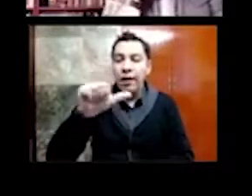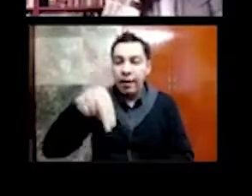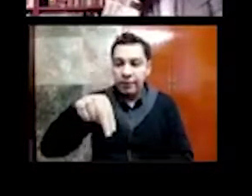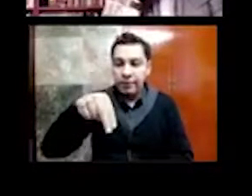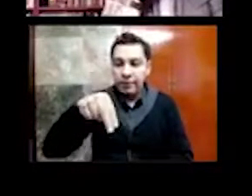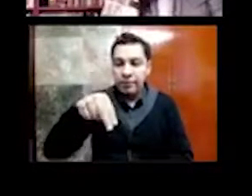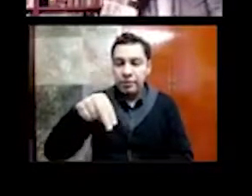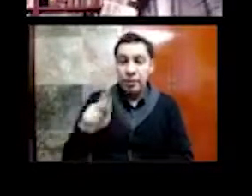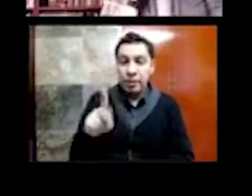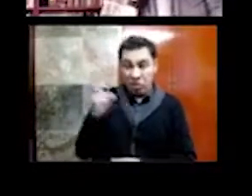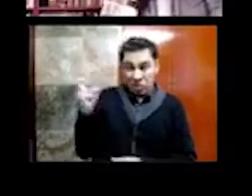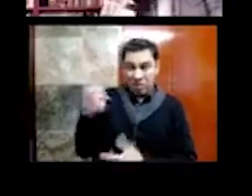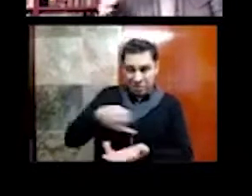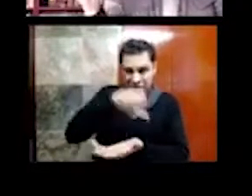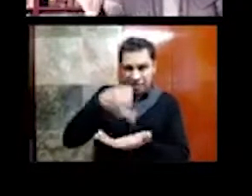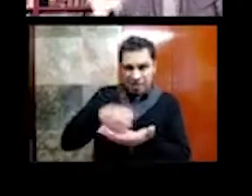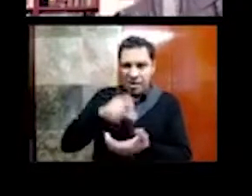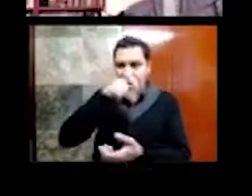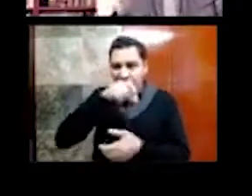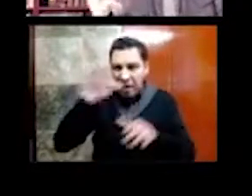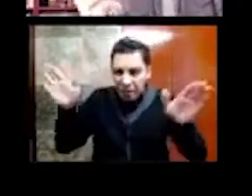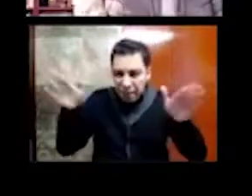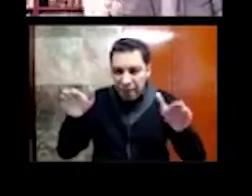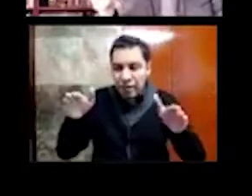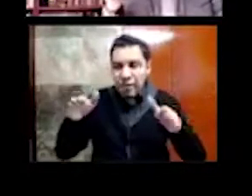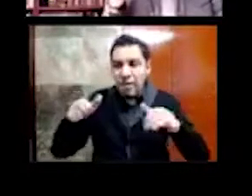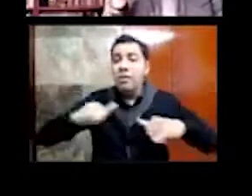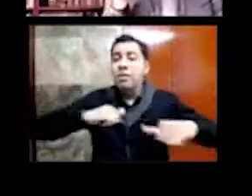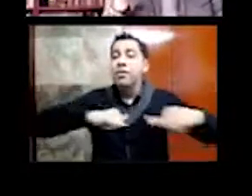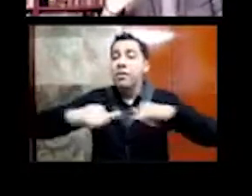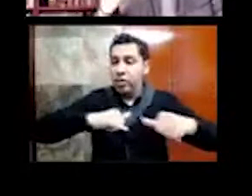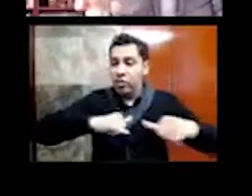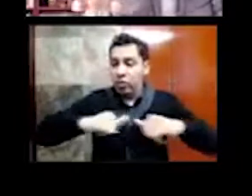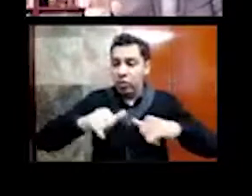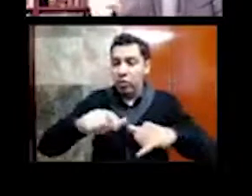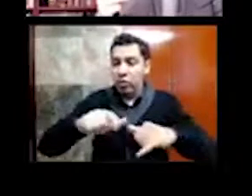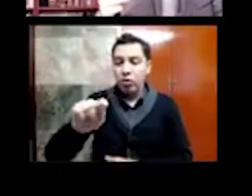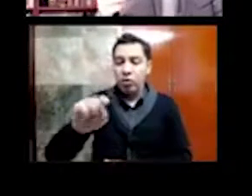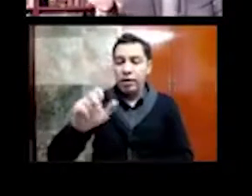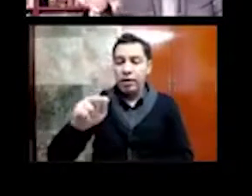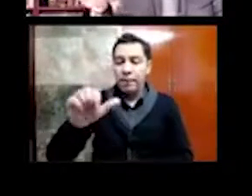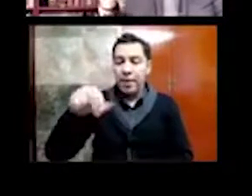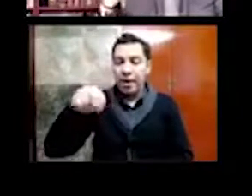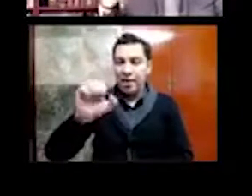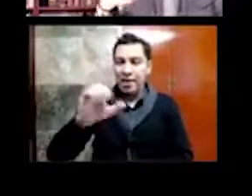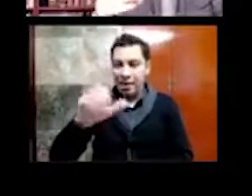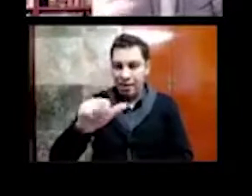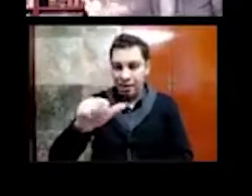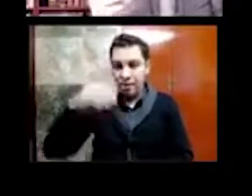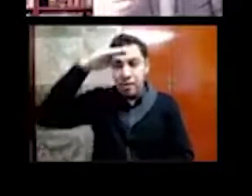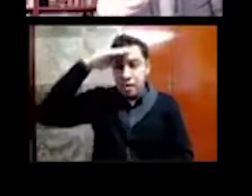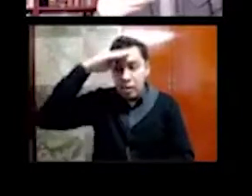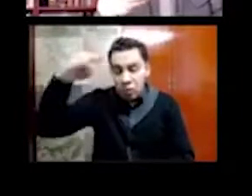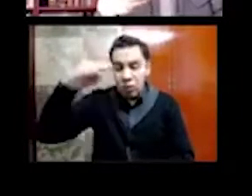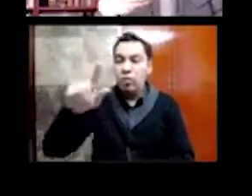territorio tecpaneca. Entonces, el señor Tezozómoc, muy generoso, un hombre